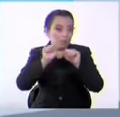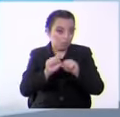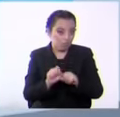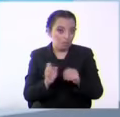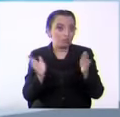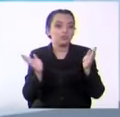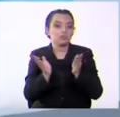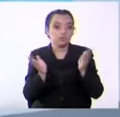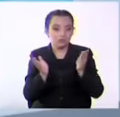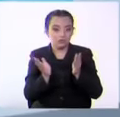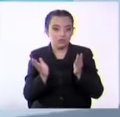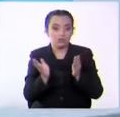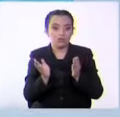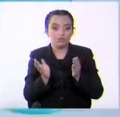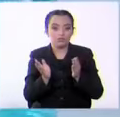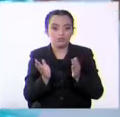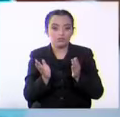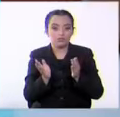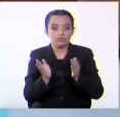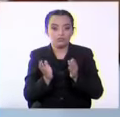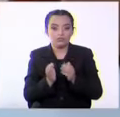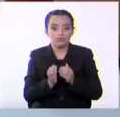Veamos.